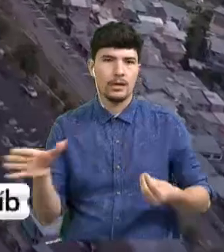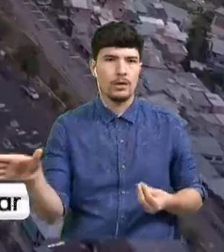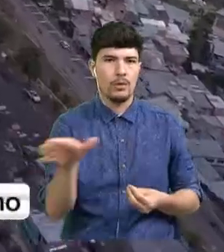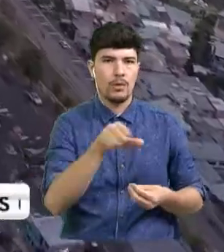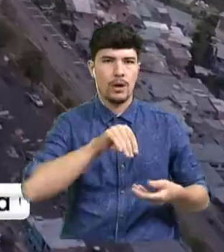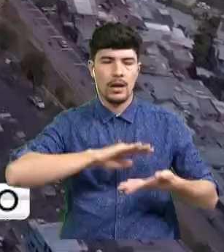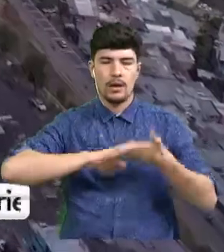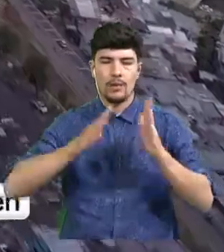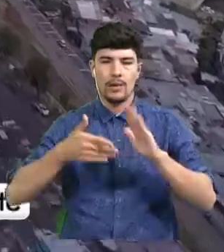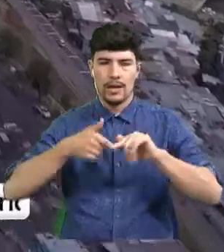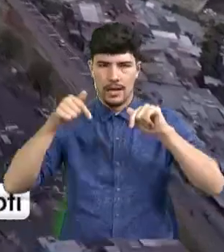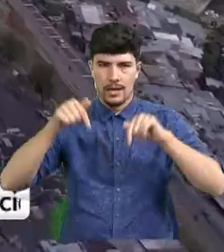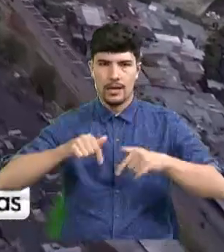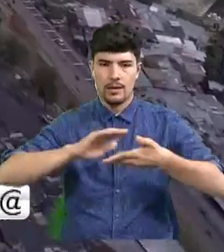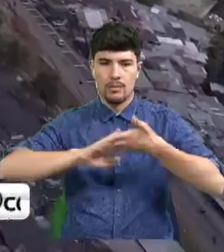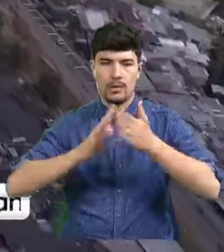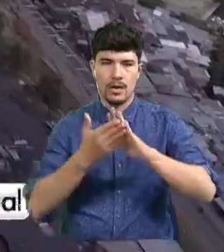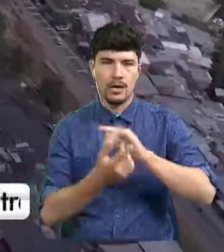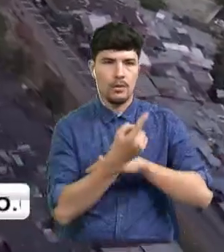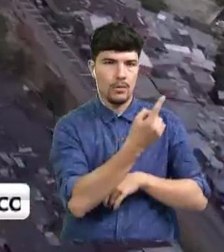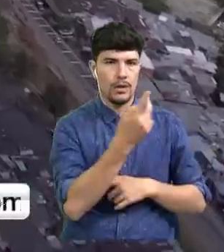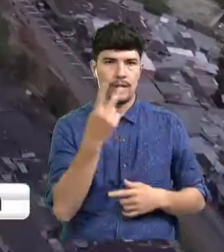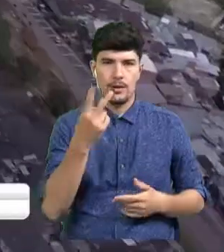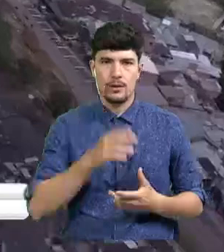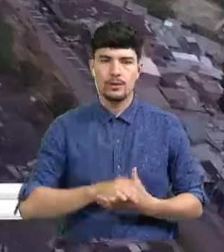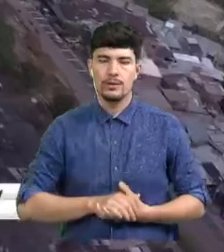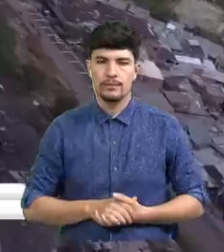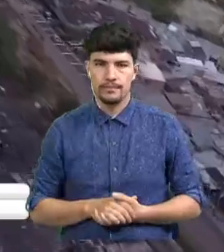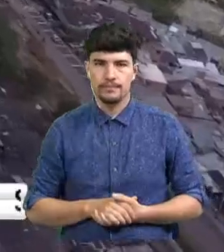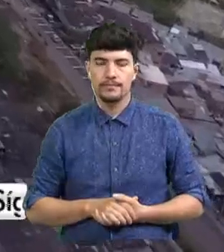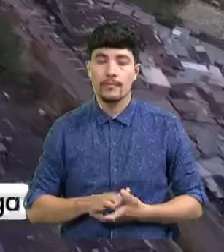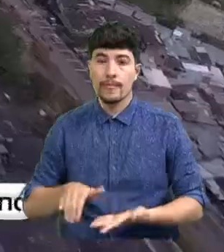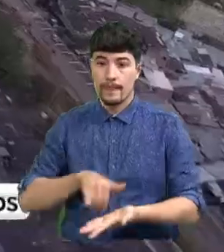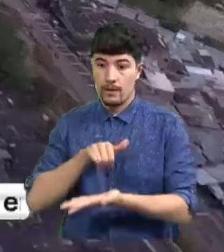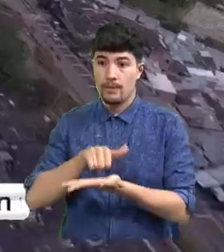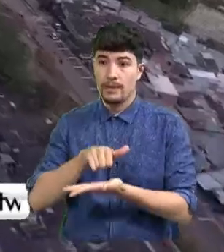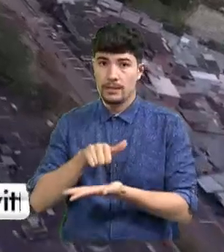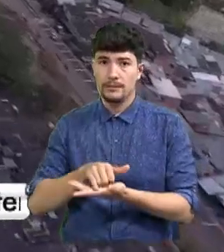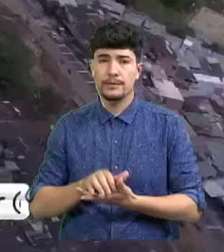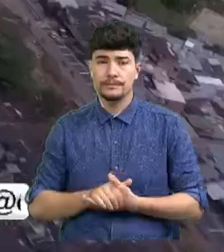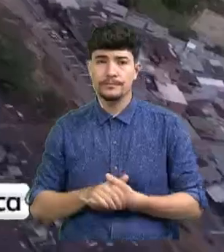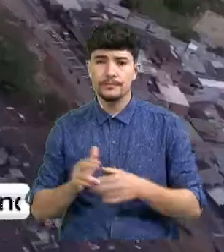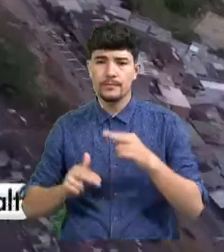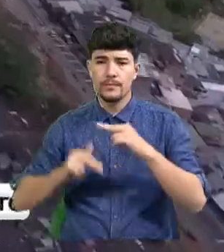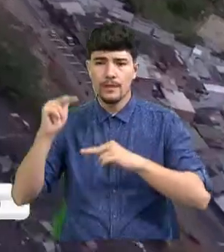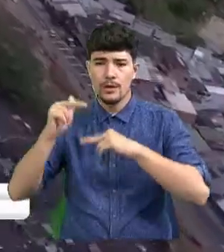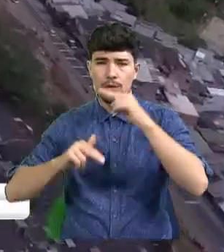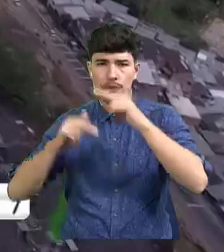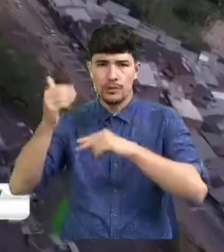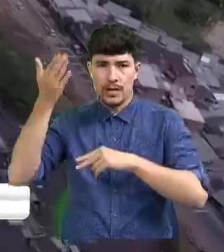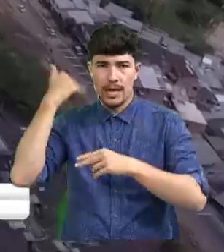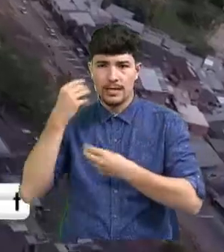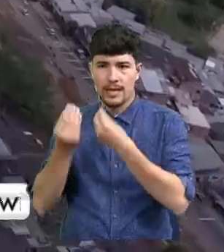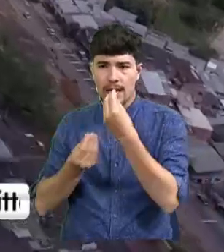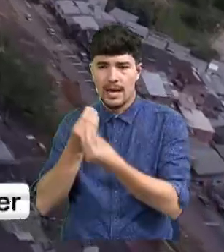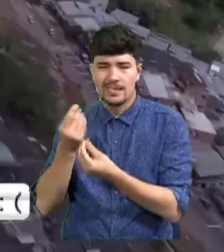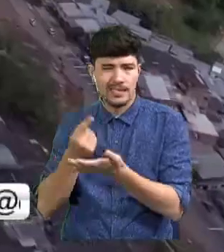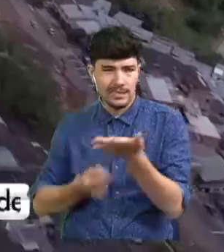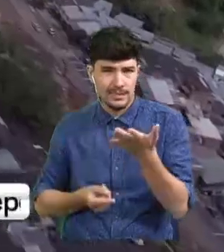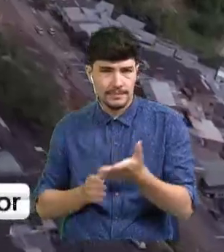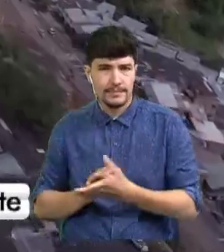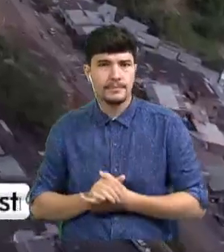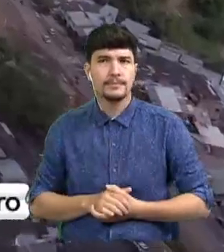esta población que se va a beneficiar. Y lo mismo, la construcción que se hizo de